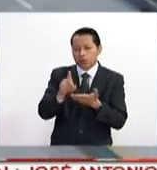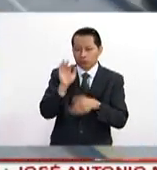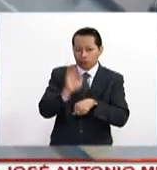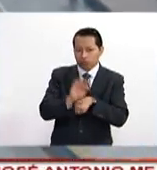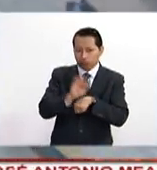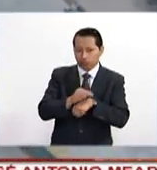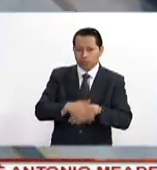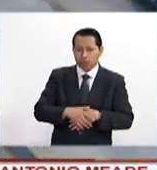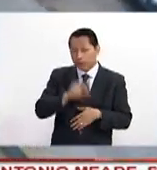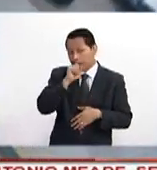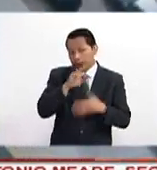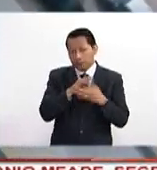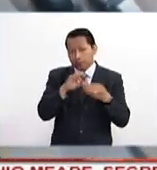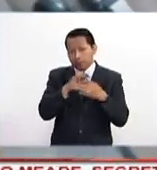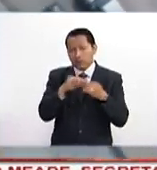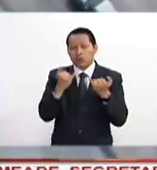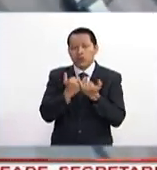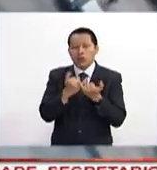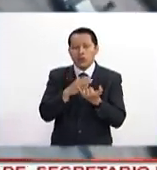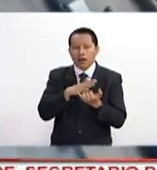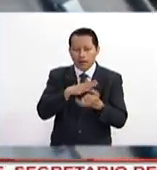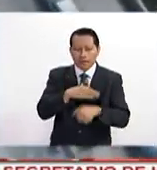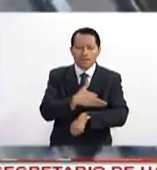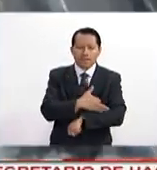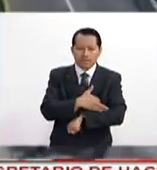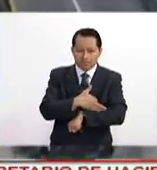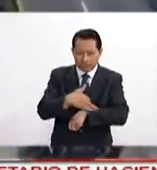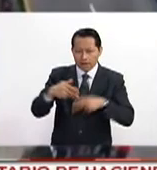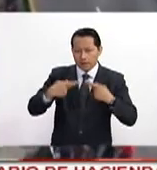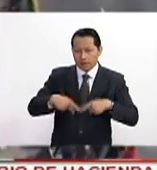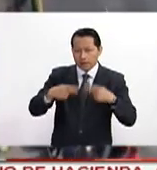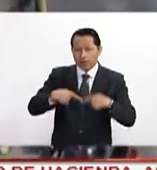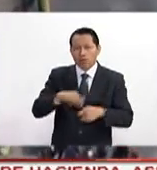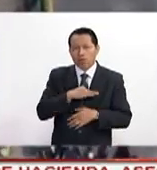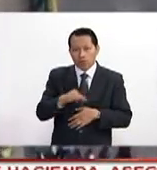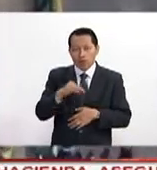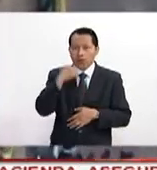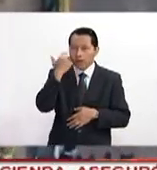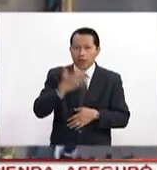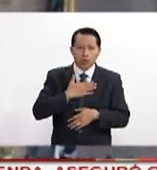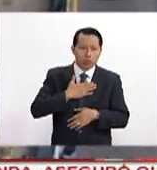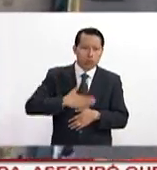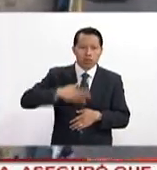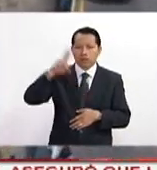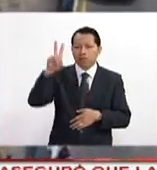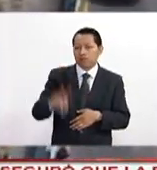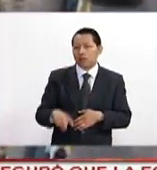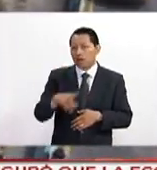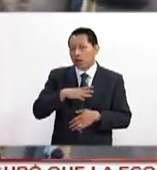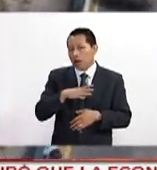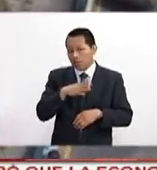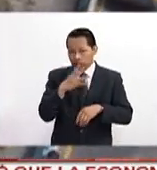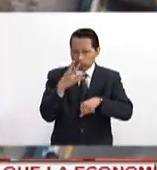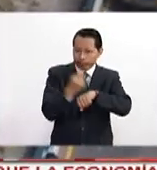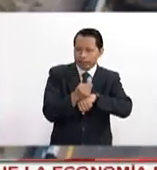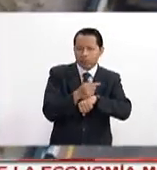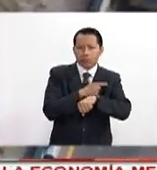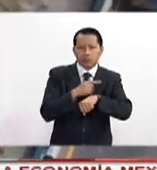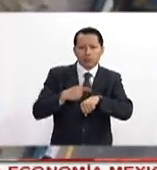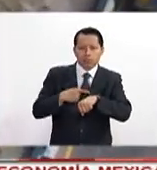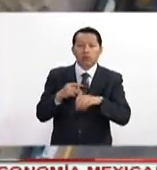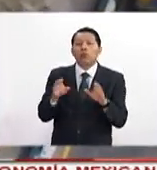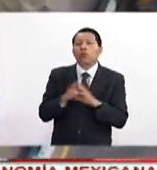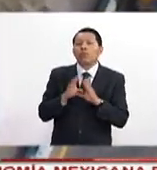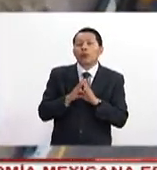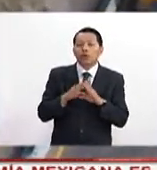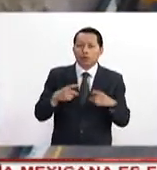También declararon que darán acompañamiento a los familiares en su búsqueda de justicia, verdad y reparación del daño, para lo cual pondrán